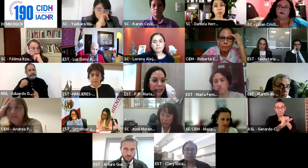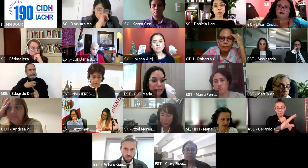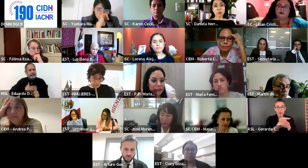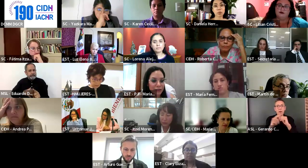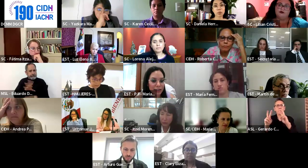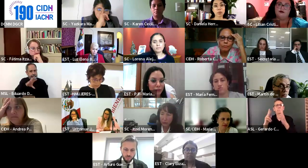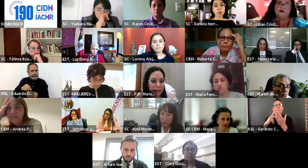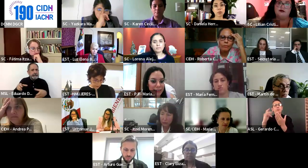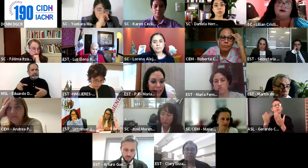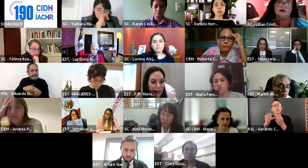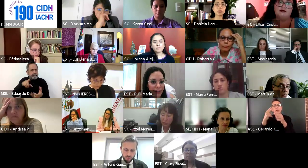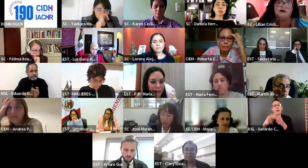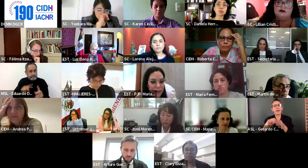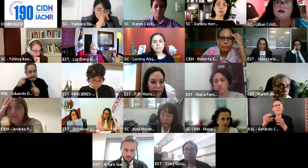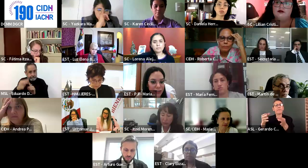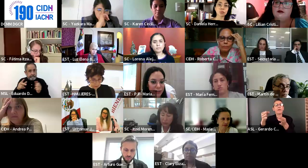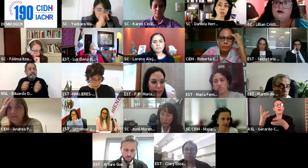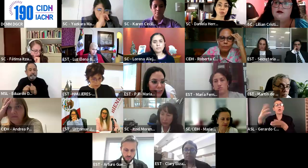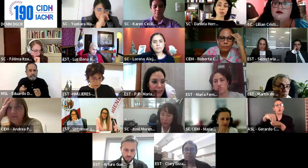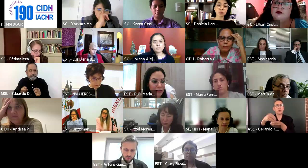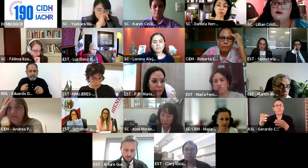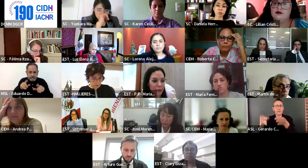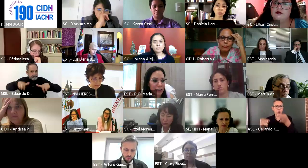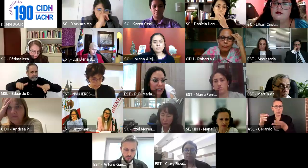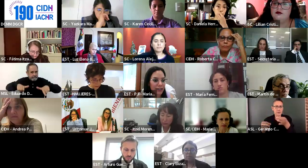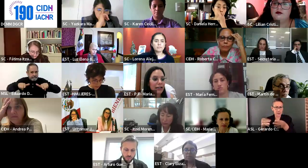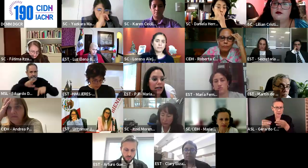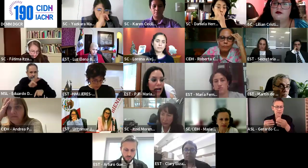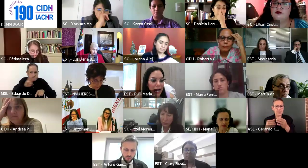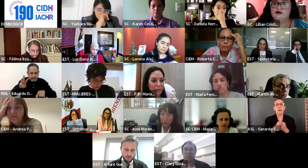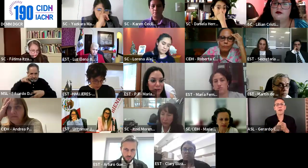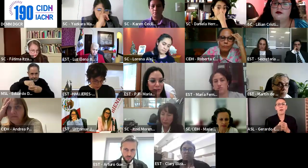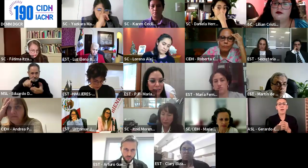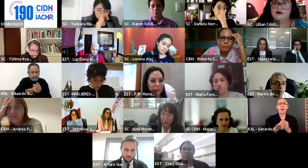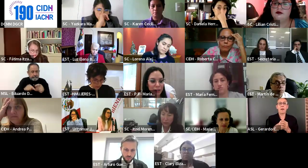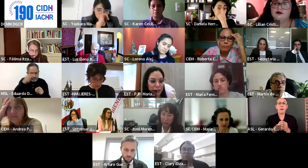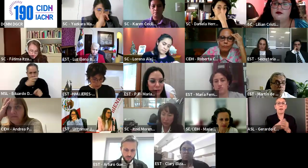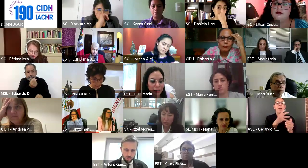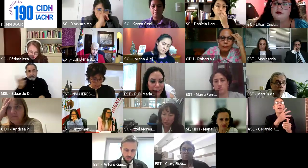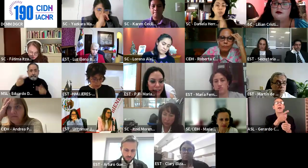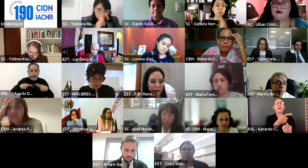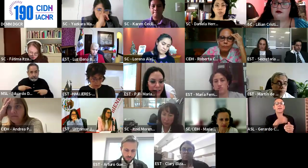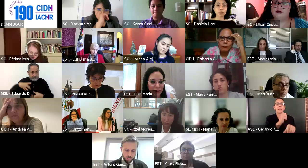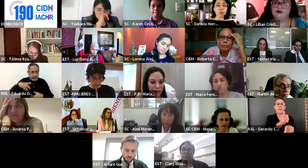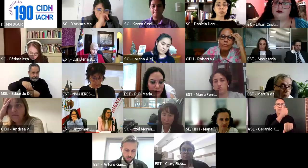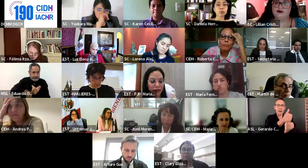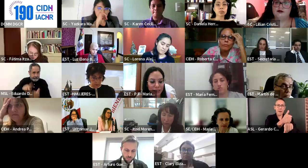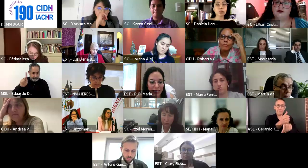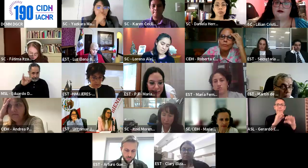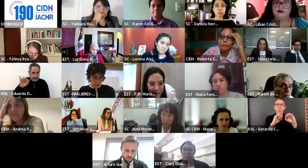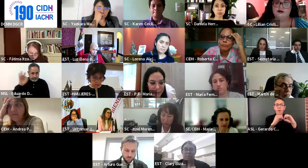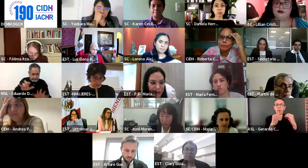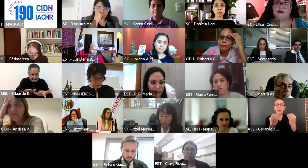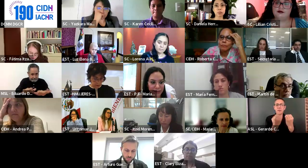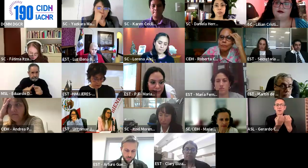Inclusiva, dentro del cual se creó el micrositio dirigido al personal del Poder Judicial de la Federación,